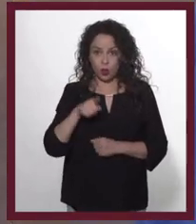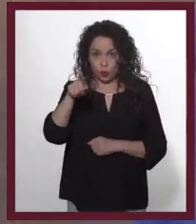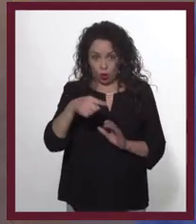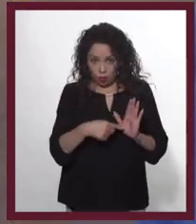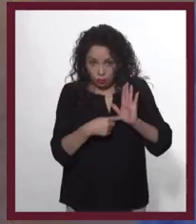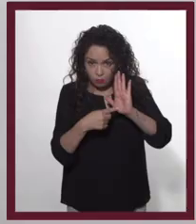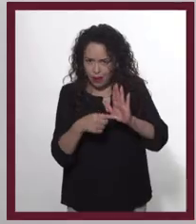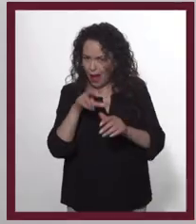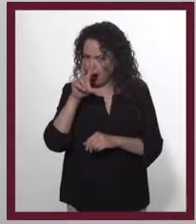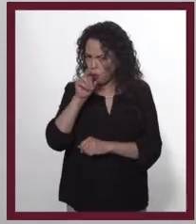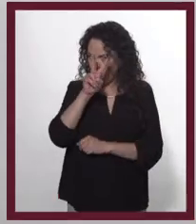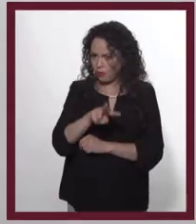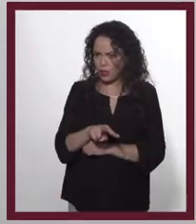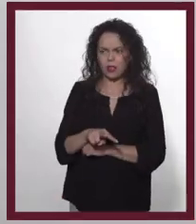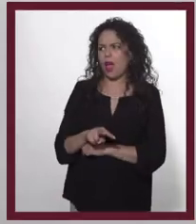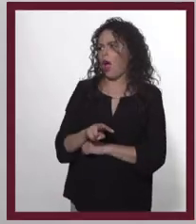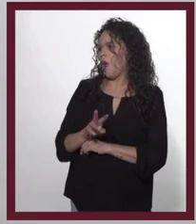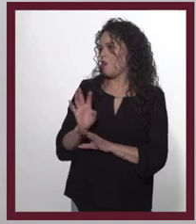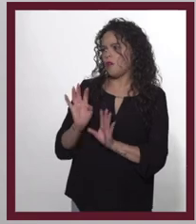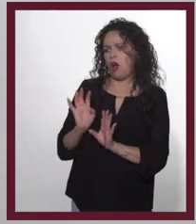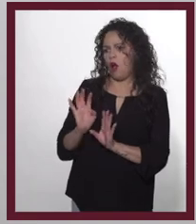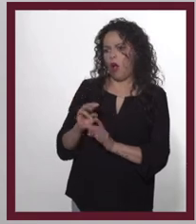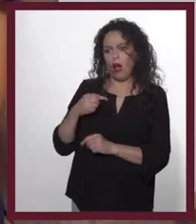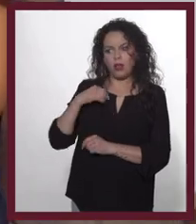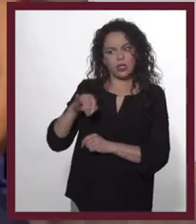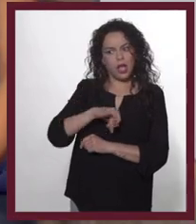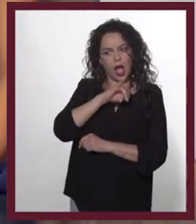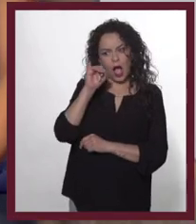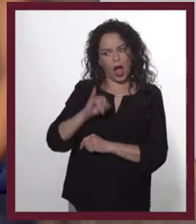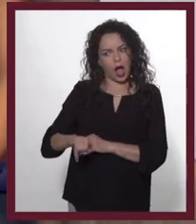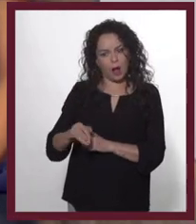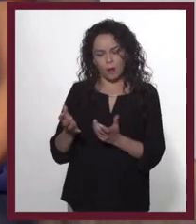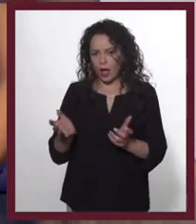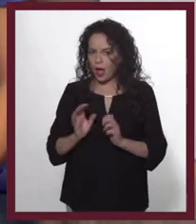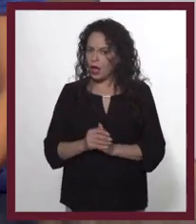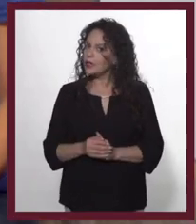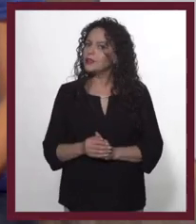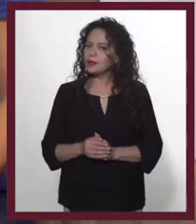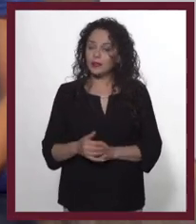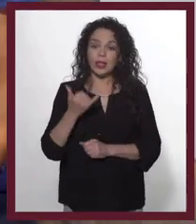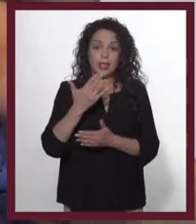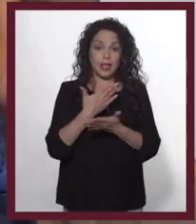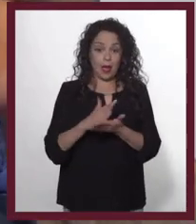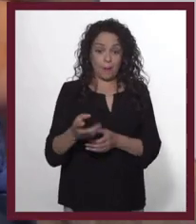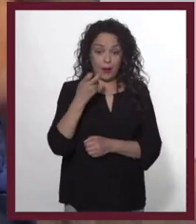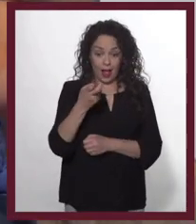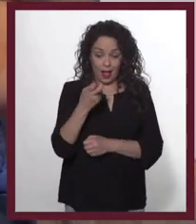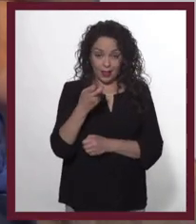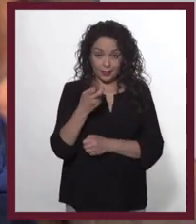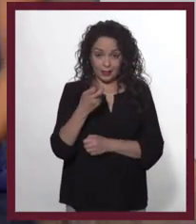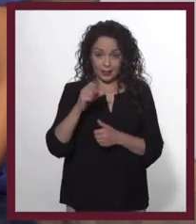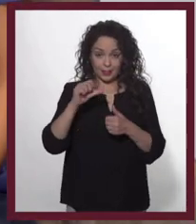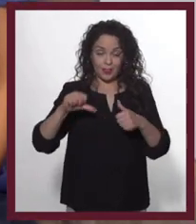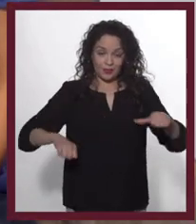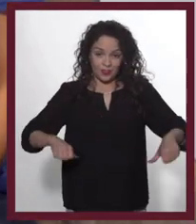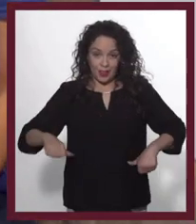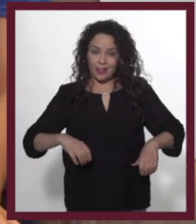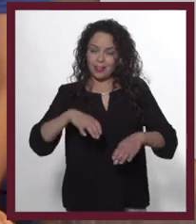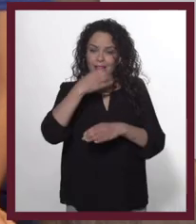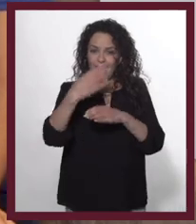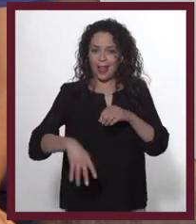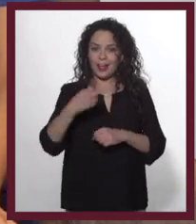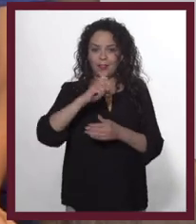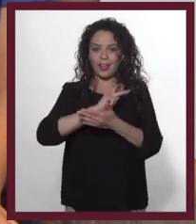¿verdad? No, ¿cómo crees? No te haría eso. Además, ya con este ejercicio